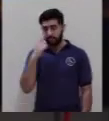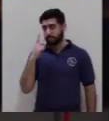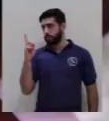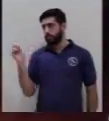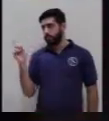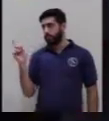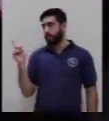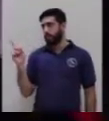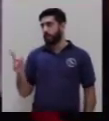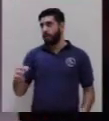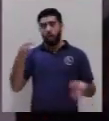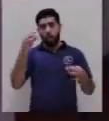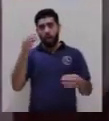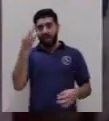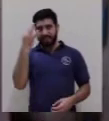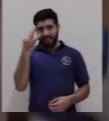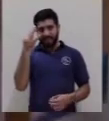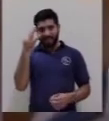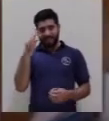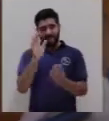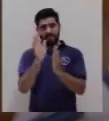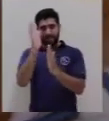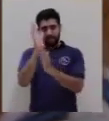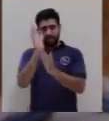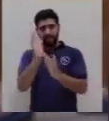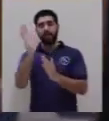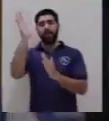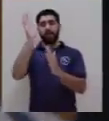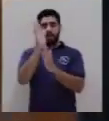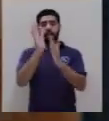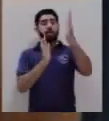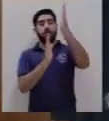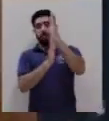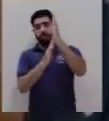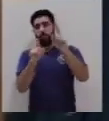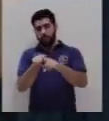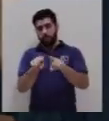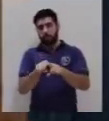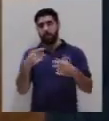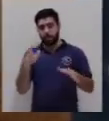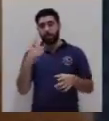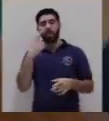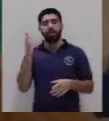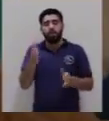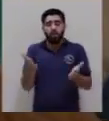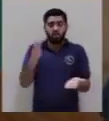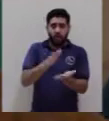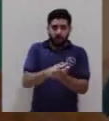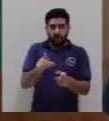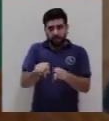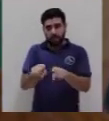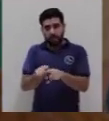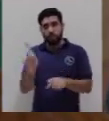Y venimos, ponemos las tres hojas así, venimos, hacemos este doblez acá